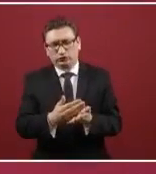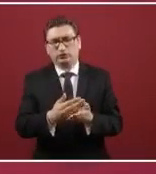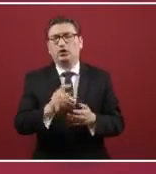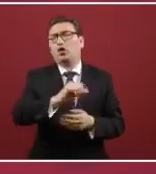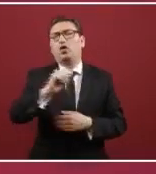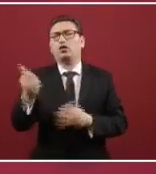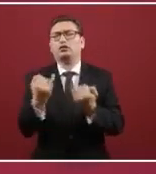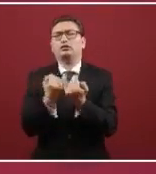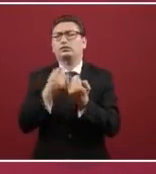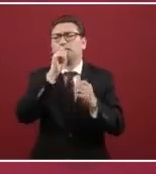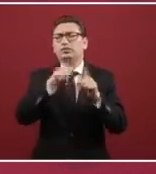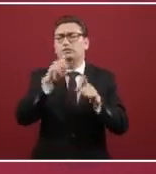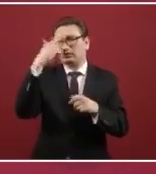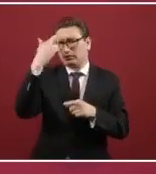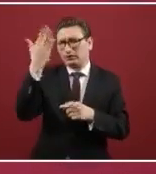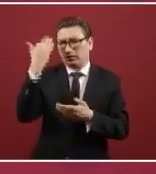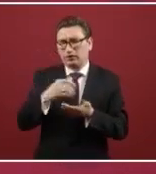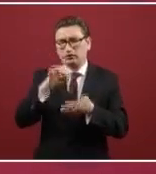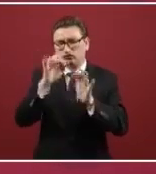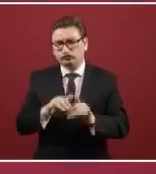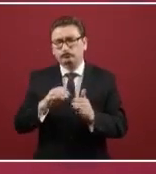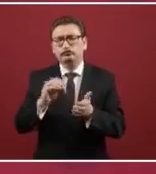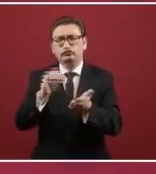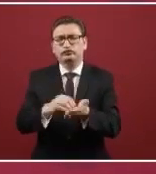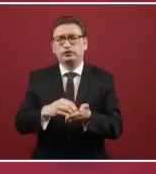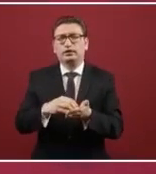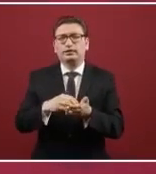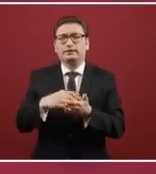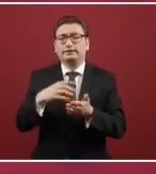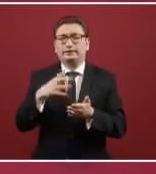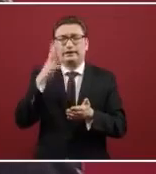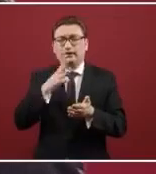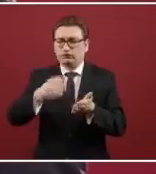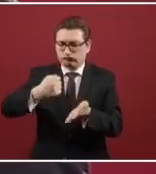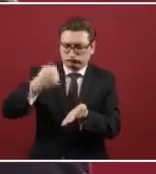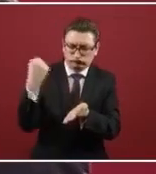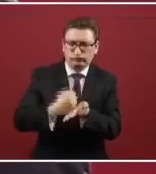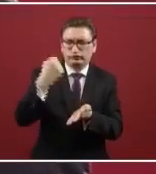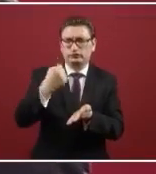también una minuta que ya se había aprobado?